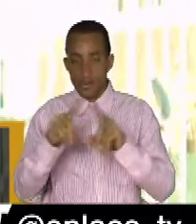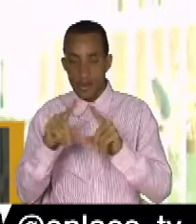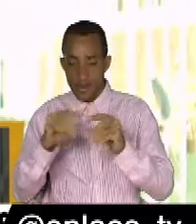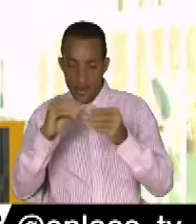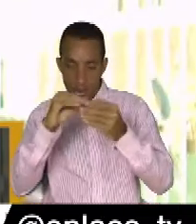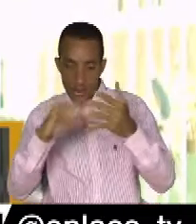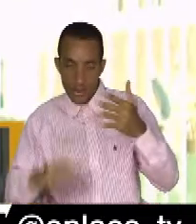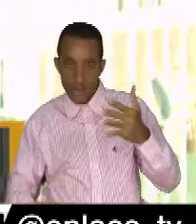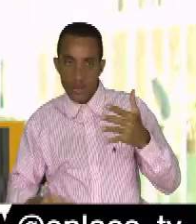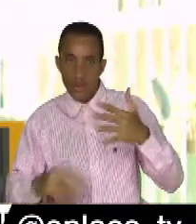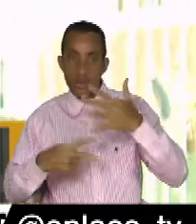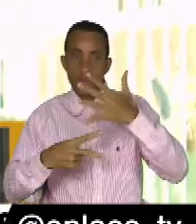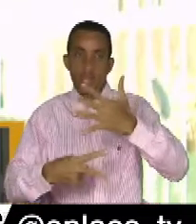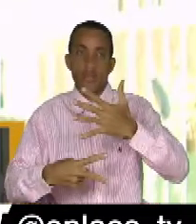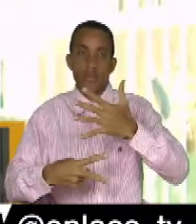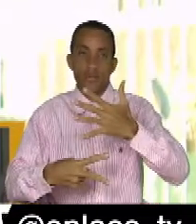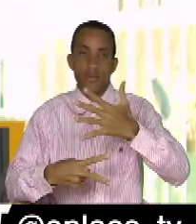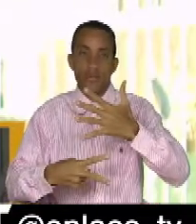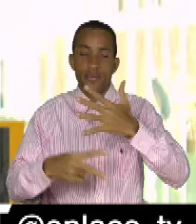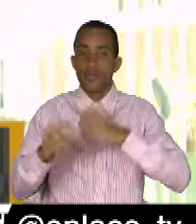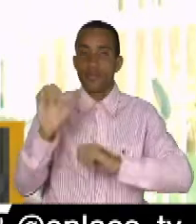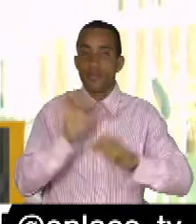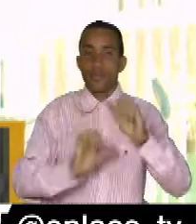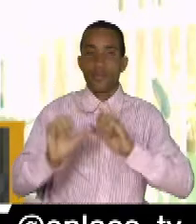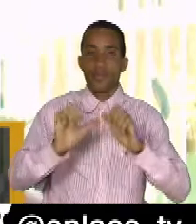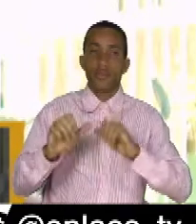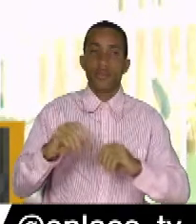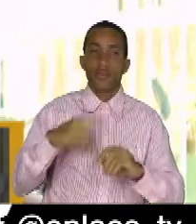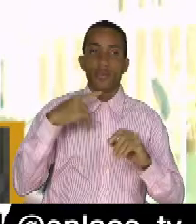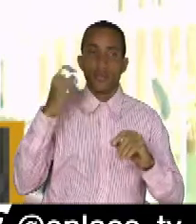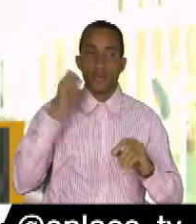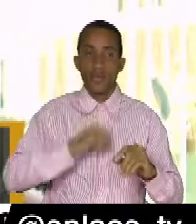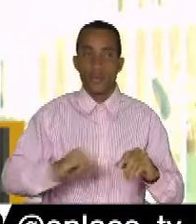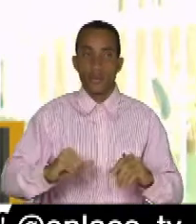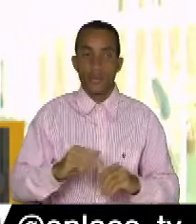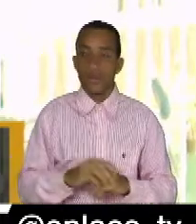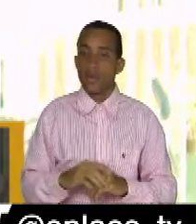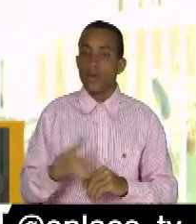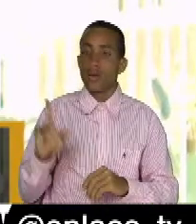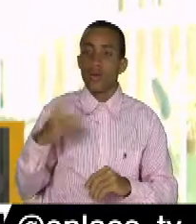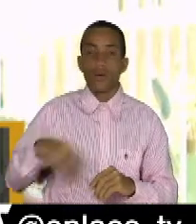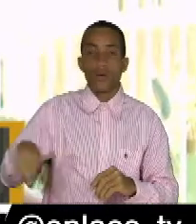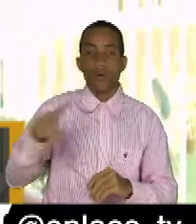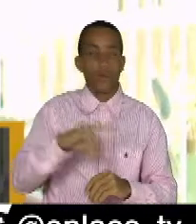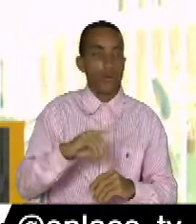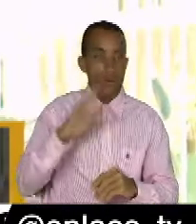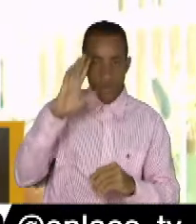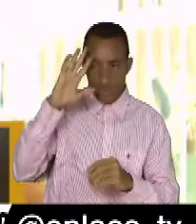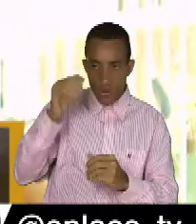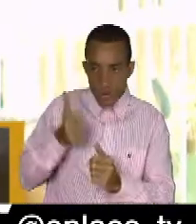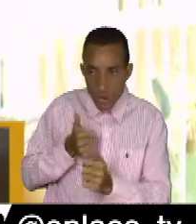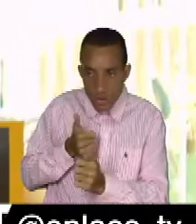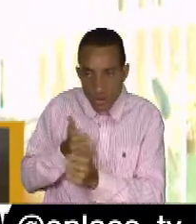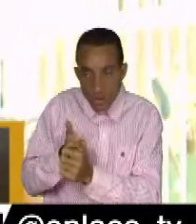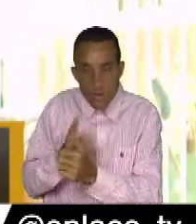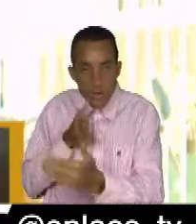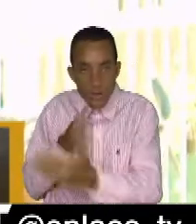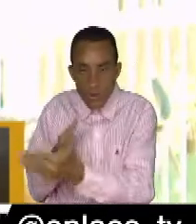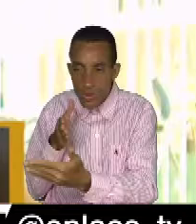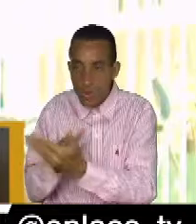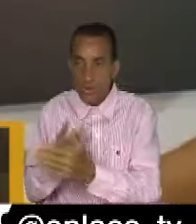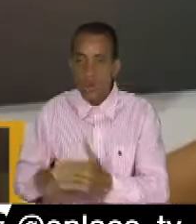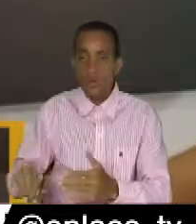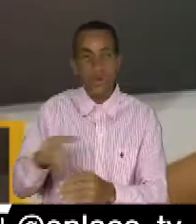esa Corporación de Defensa de Derechos Humanos porque fueron amenazados por los grupos delincuenciales que hacen presencia en esta